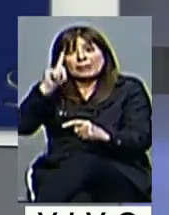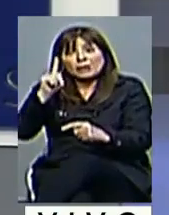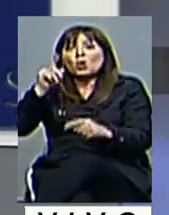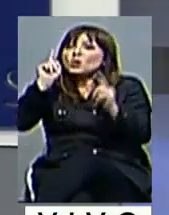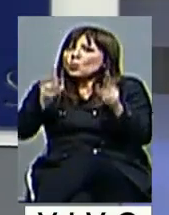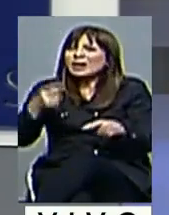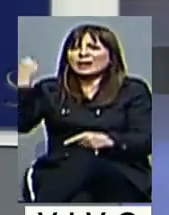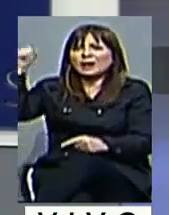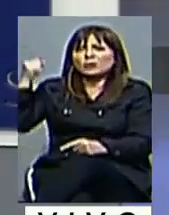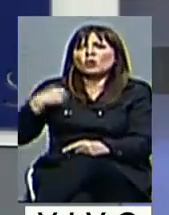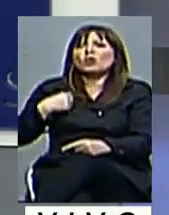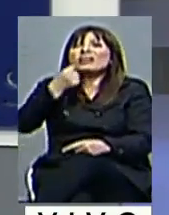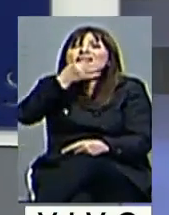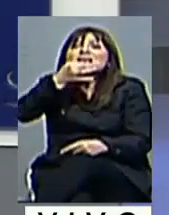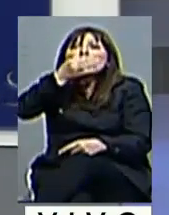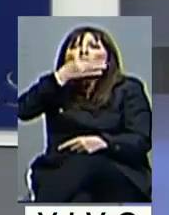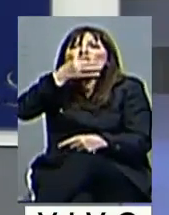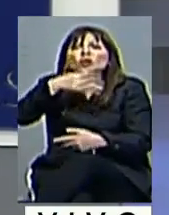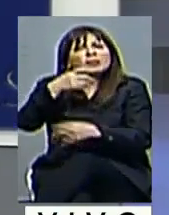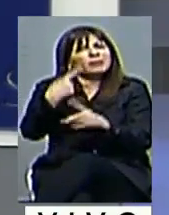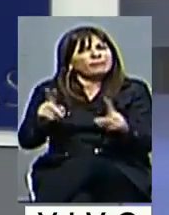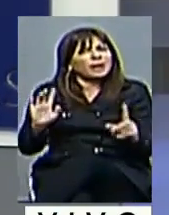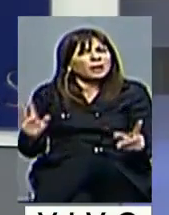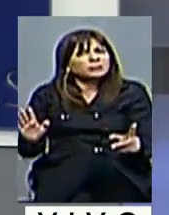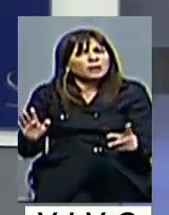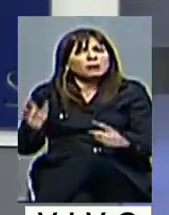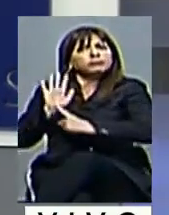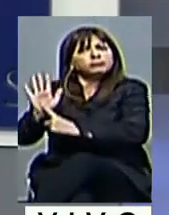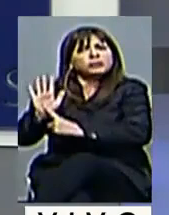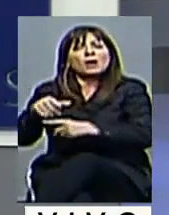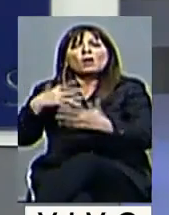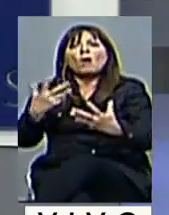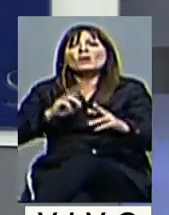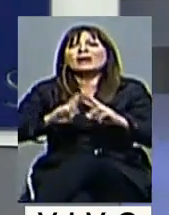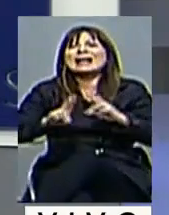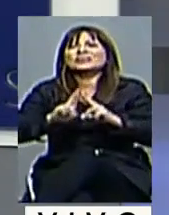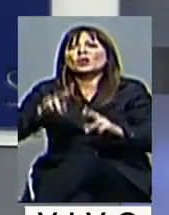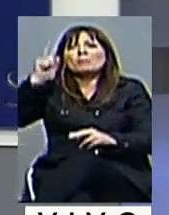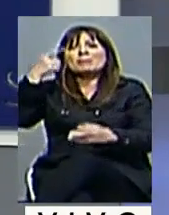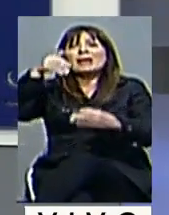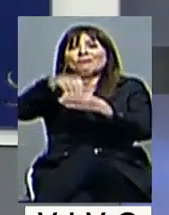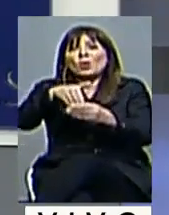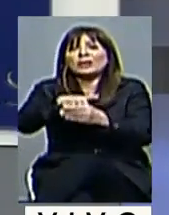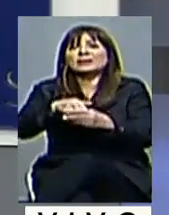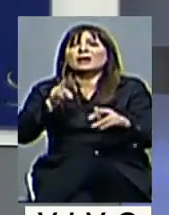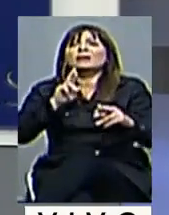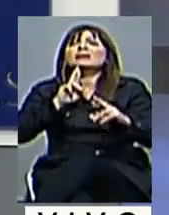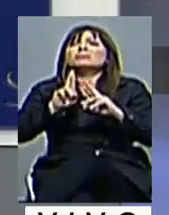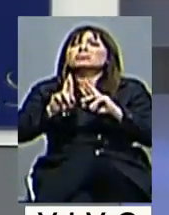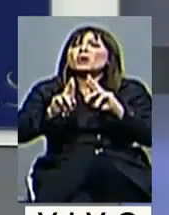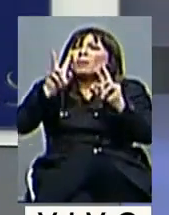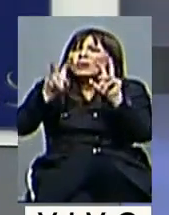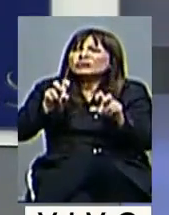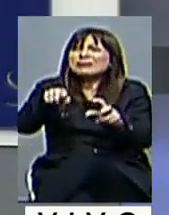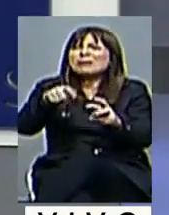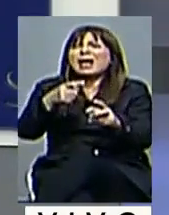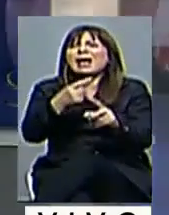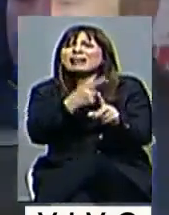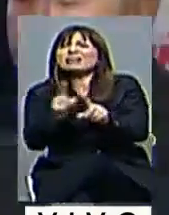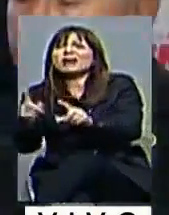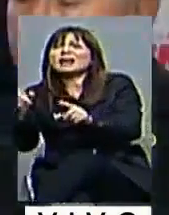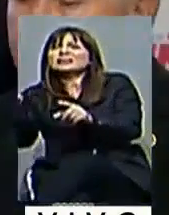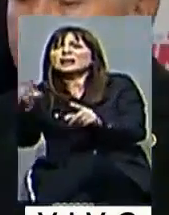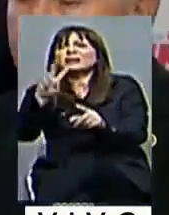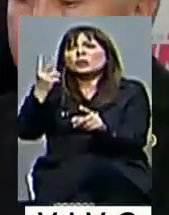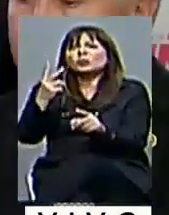también, ganó con un discurso distinto, o sea, el discurso que él planteó en relación a la primera vuelta con respecto al que planteó en la segunda, fue distinto y yo